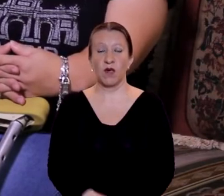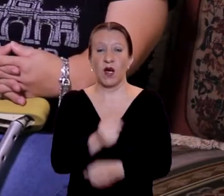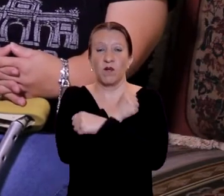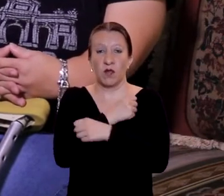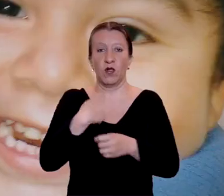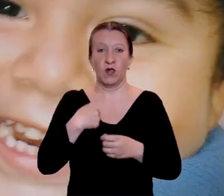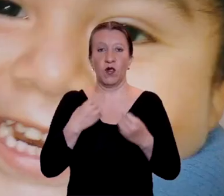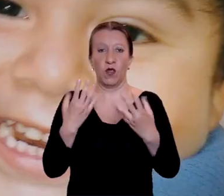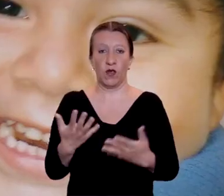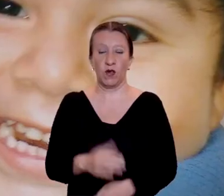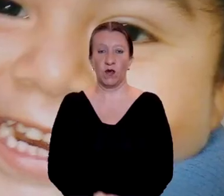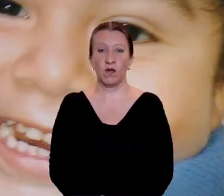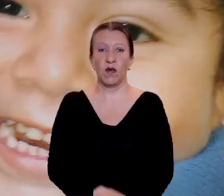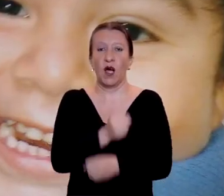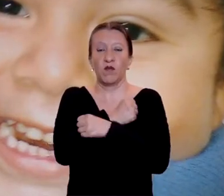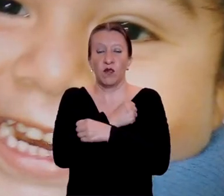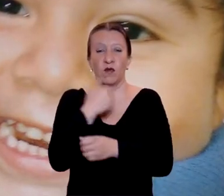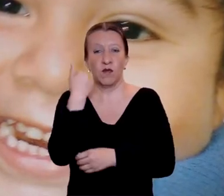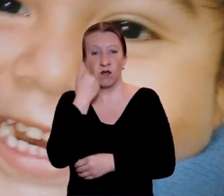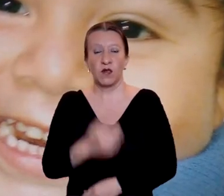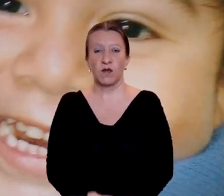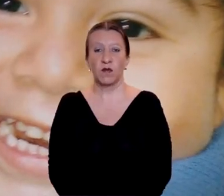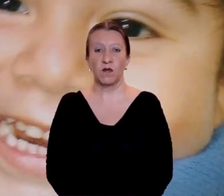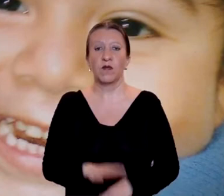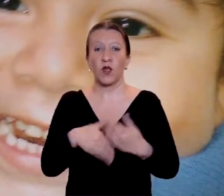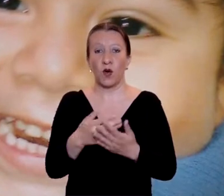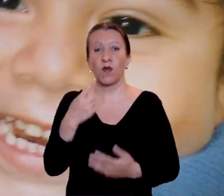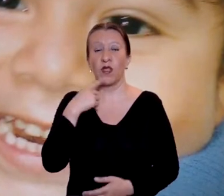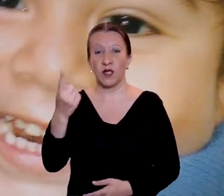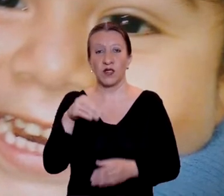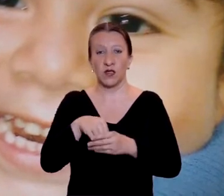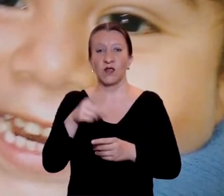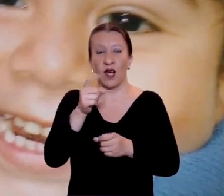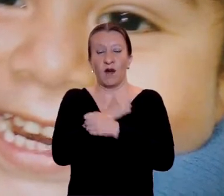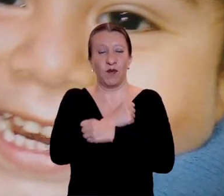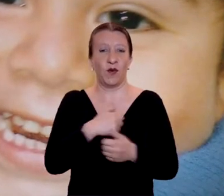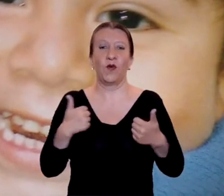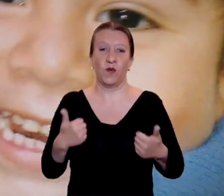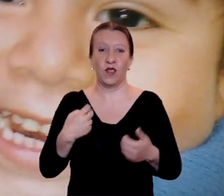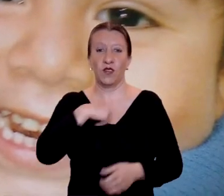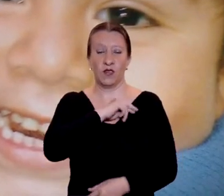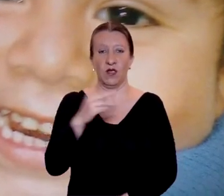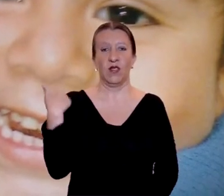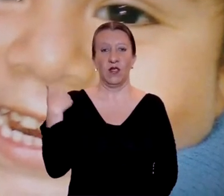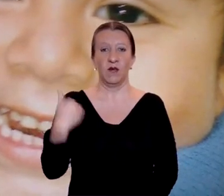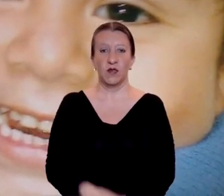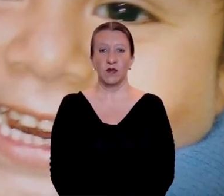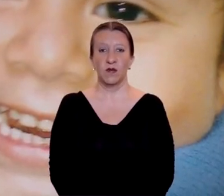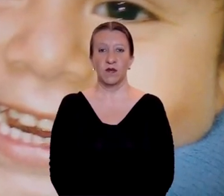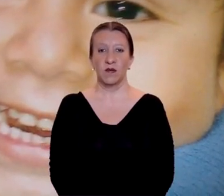amor que yo le doy. El amor, el cariño, como con él sabemos decir, esto es el amor del bueno que nosotros tenemos.